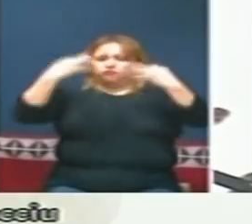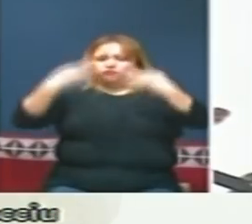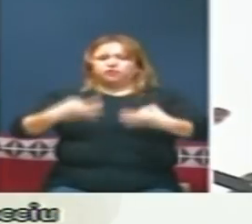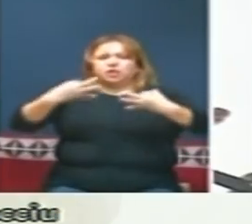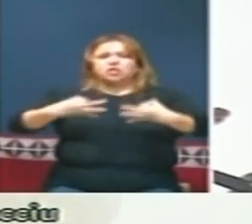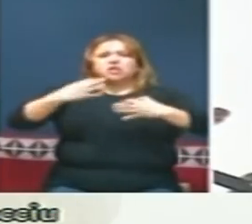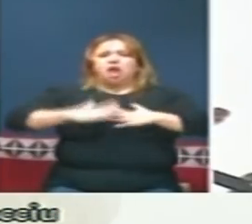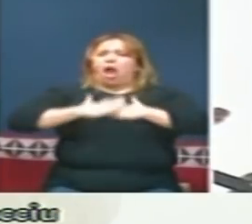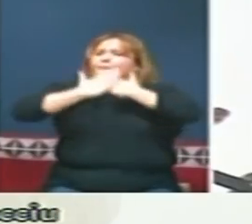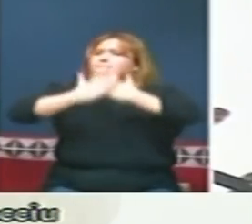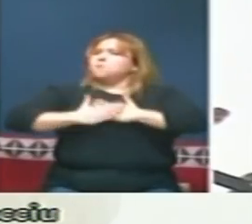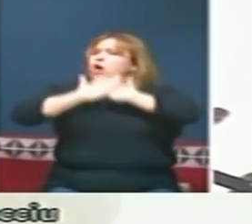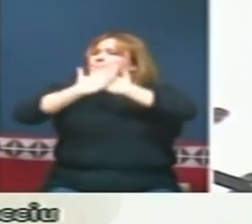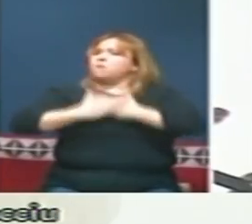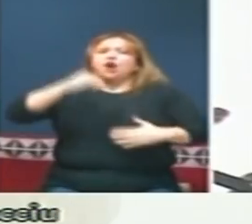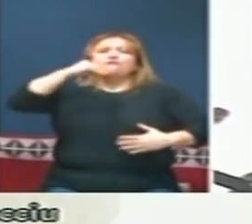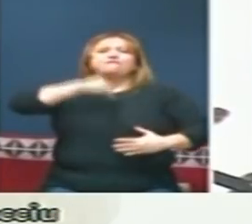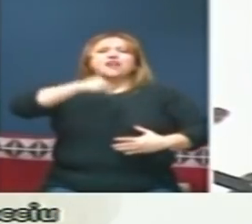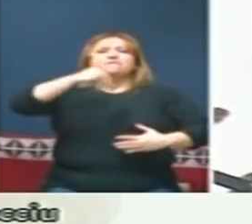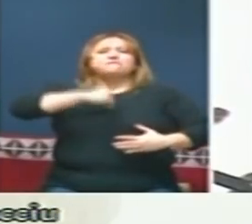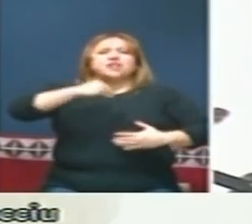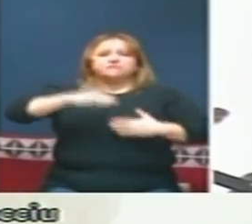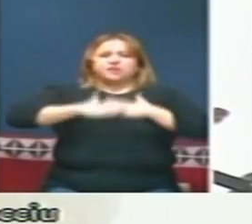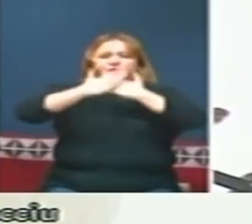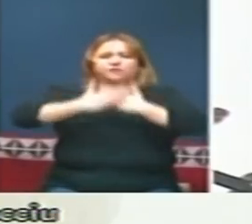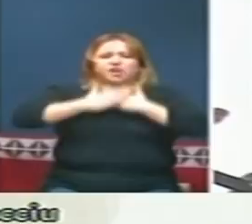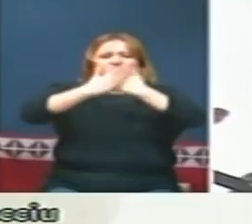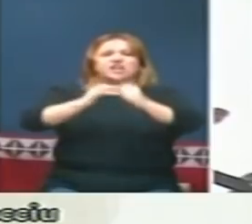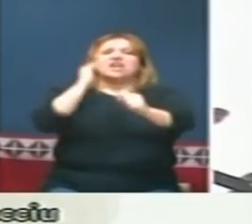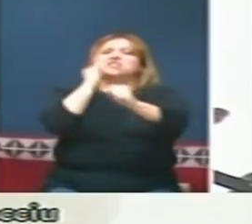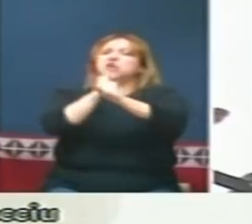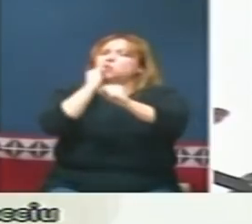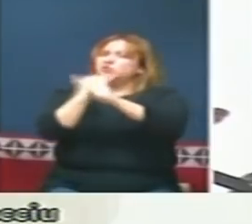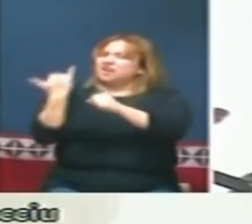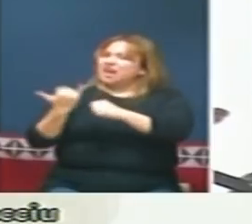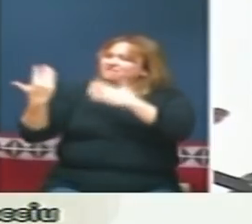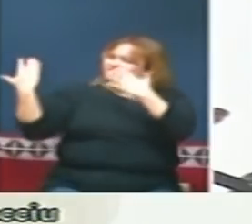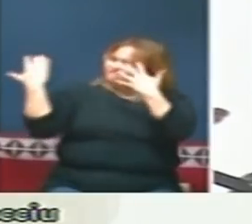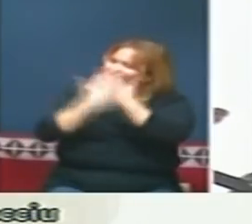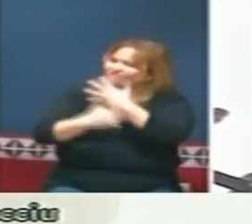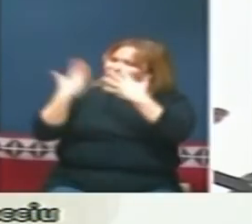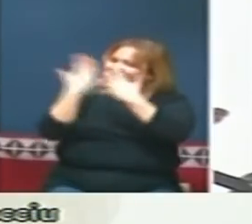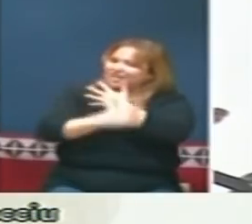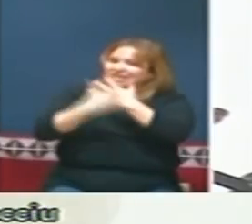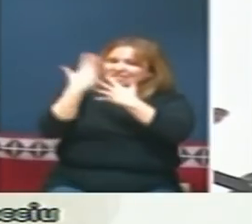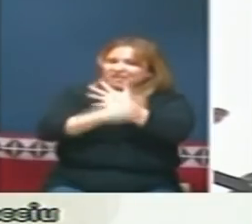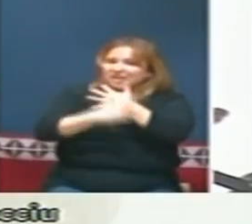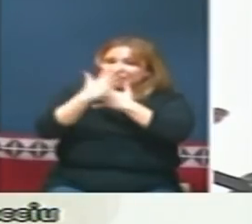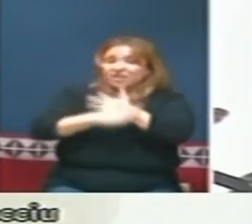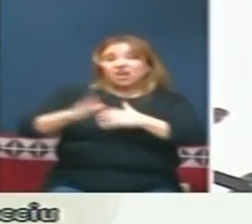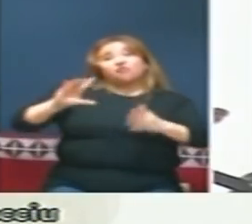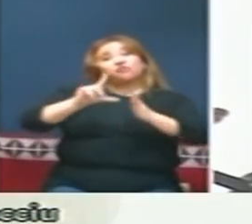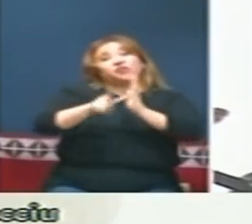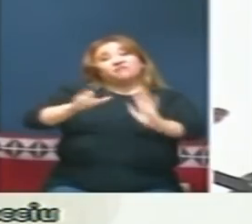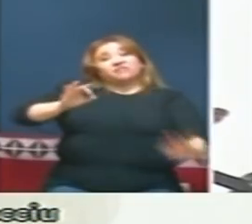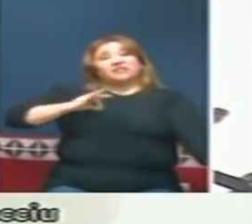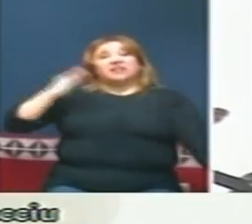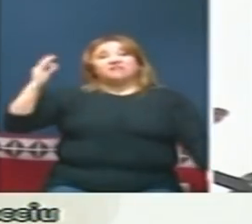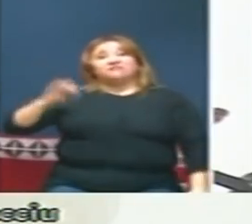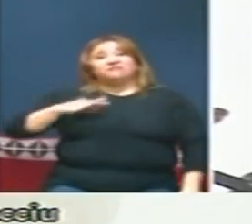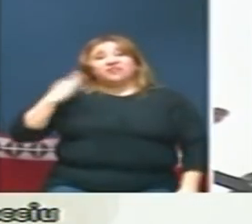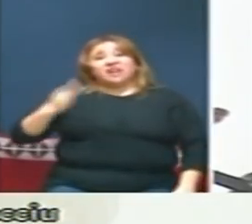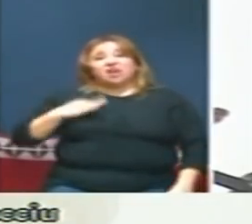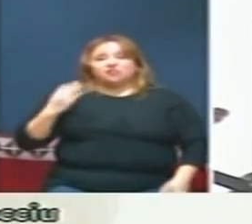en su amor a Cristo y a su iglesia a costa de sufrimientos y del sacrificio extremo de la vida.